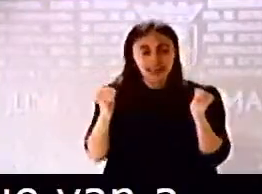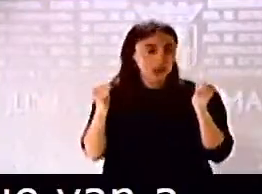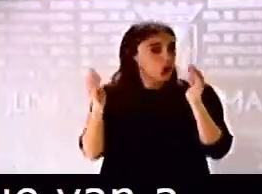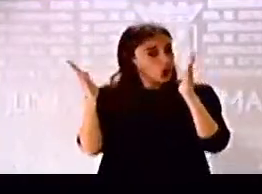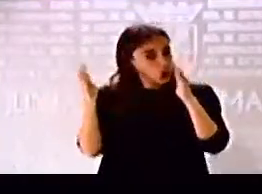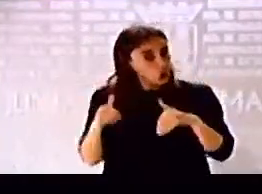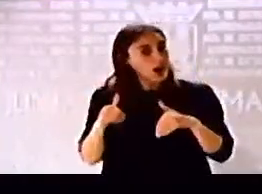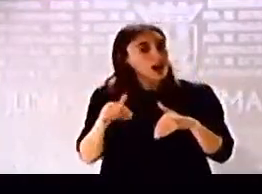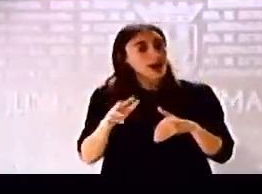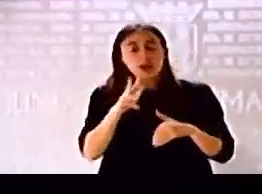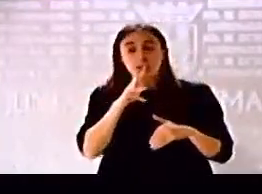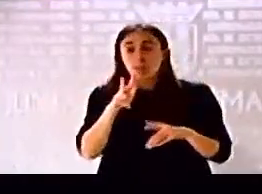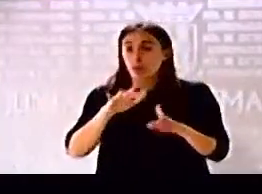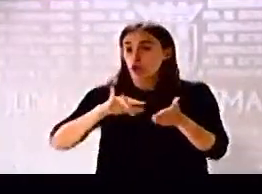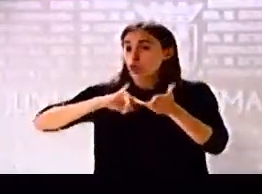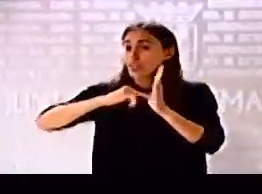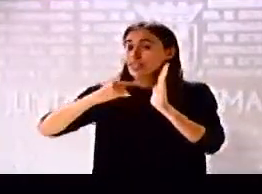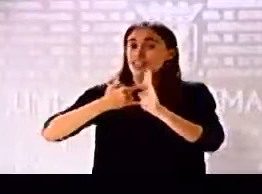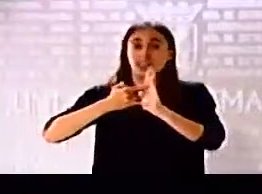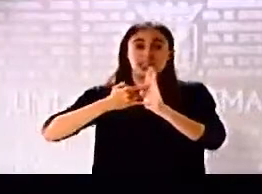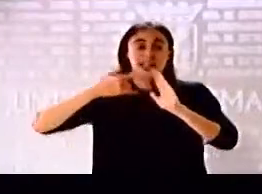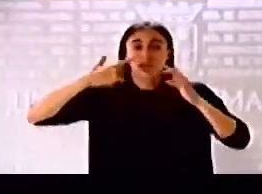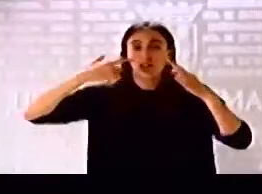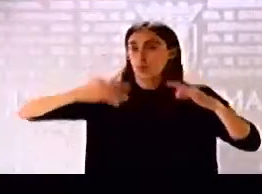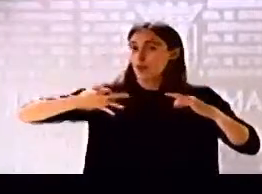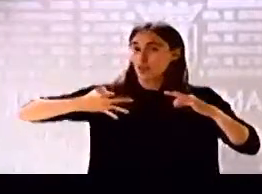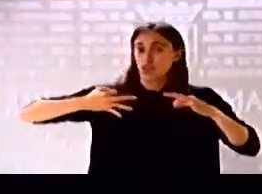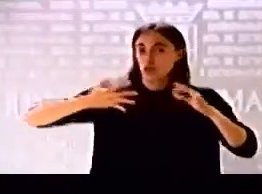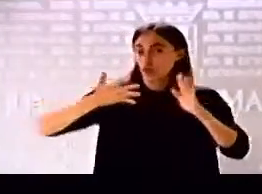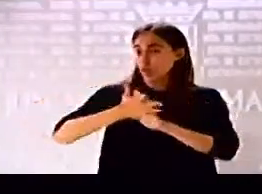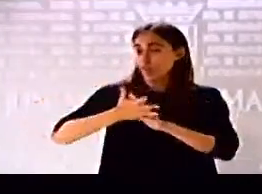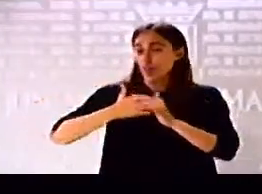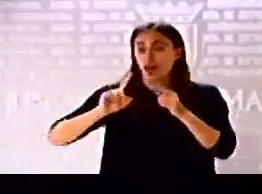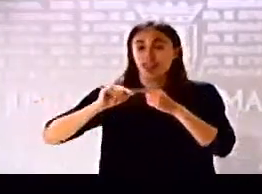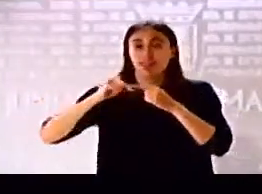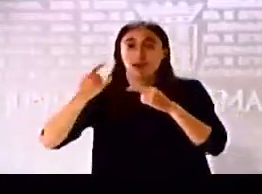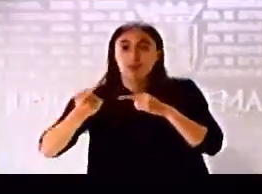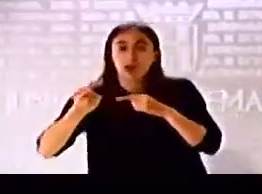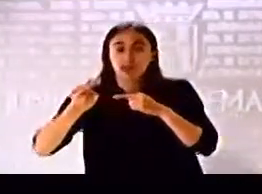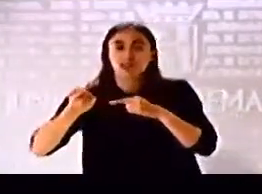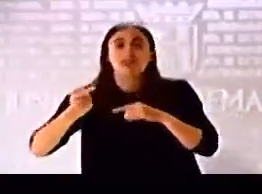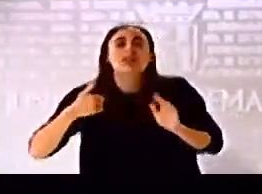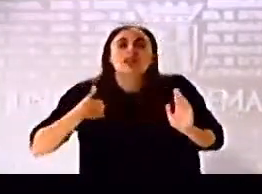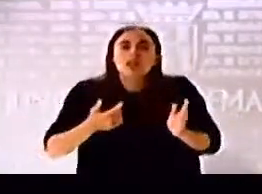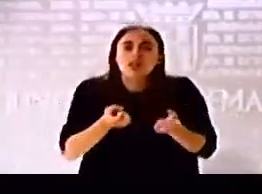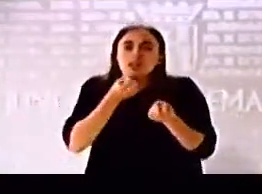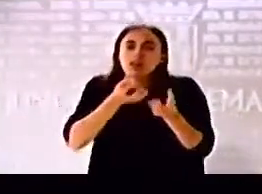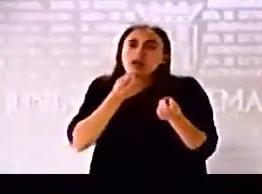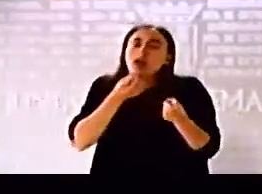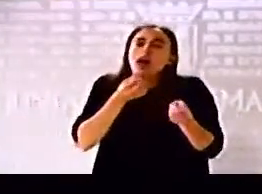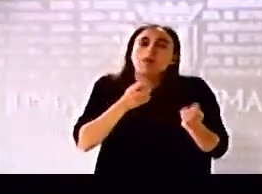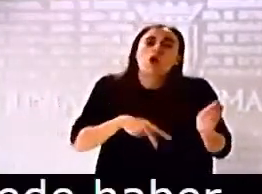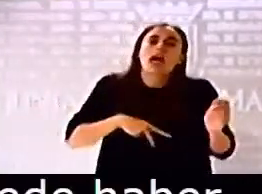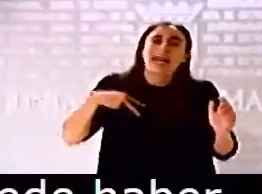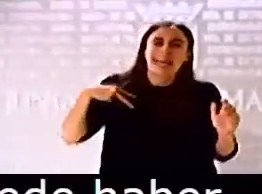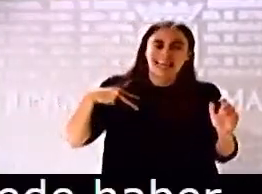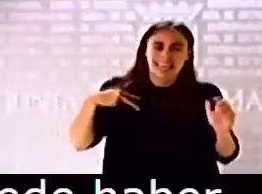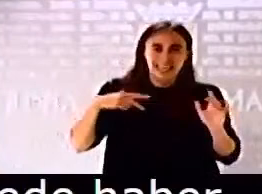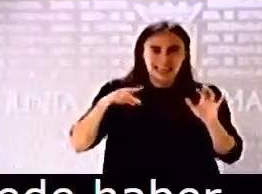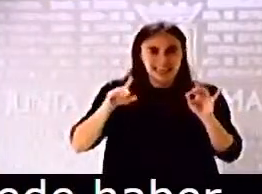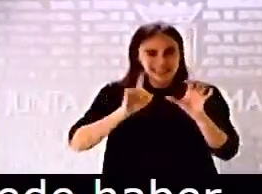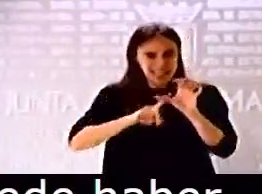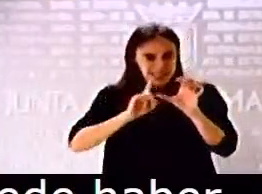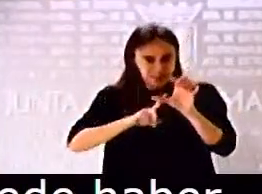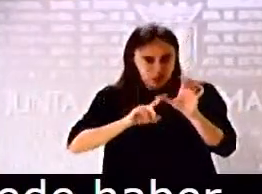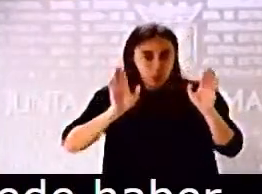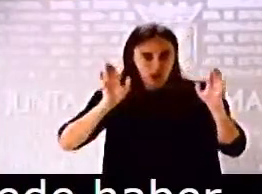porque desapareciendo el estado de alarma no puede haber toque de queda. Todo esto lo hablo en general en la región, ¿eh? Otra